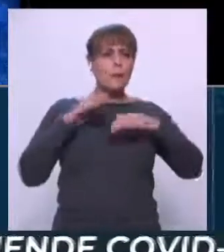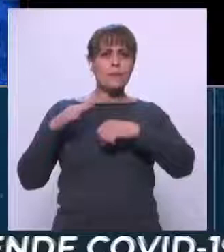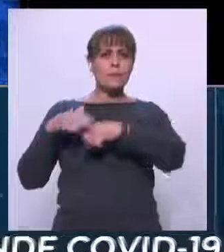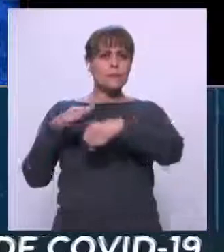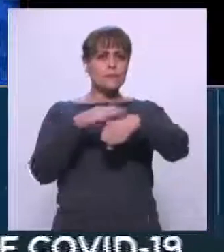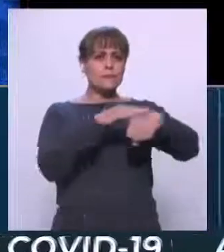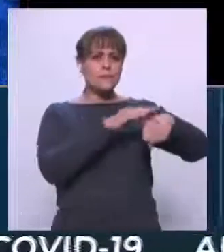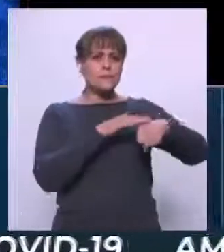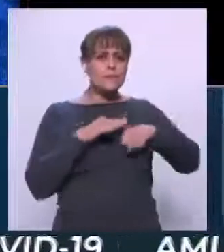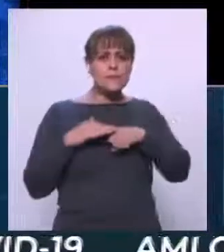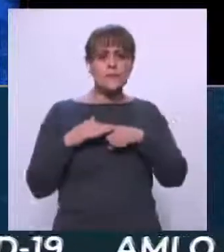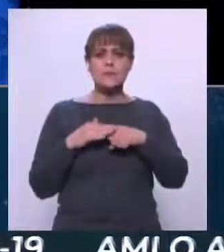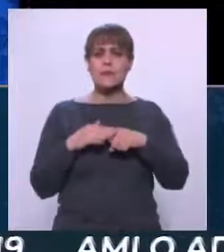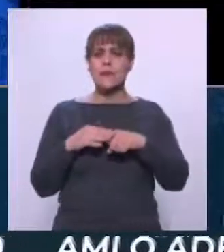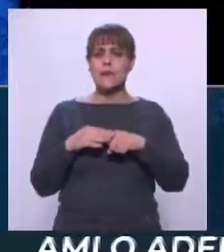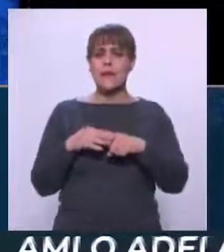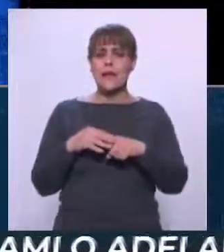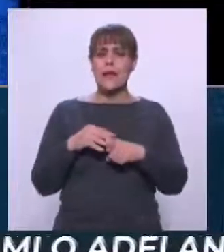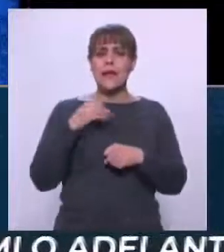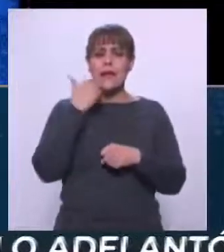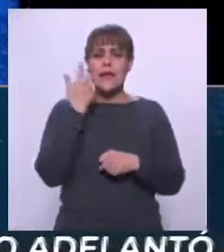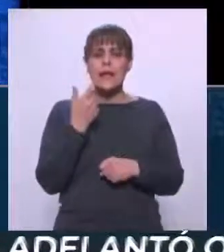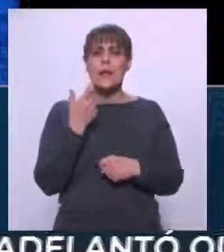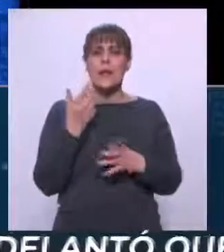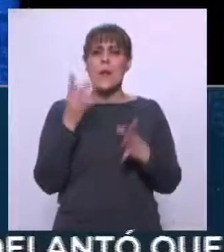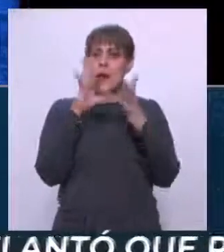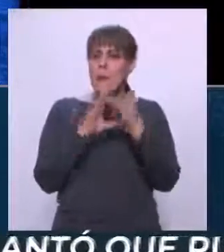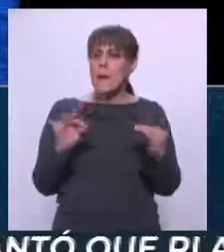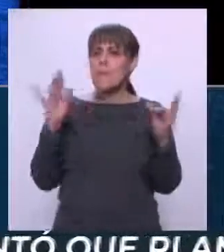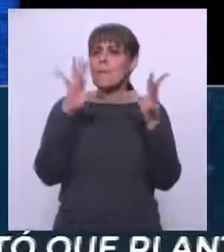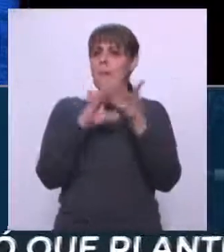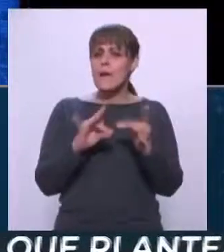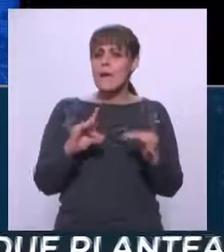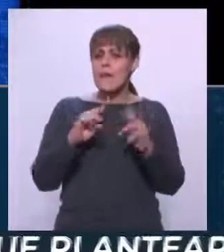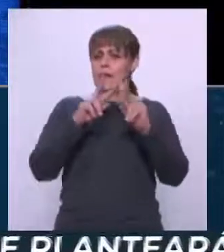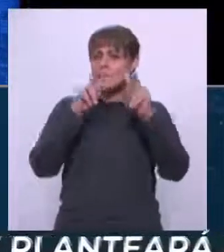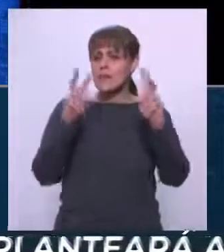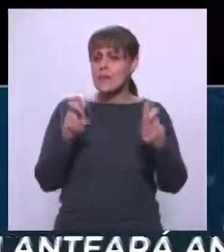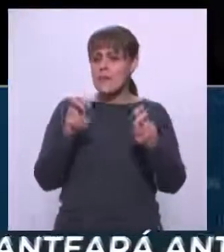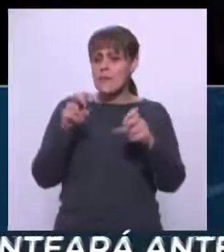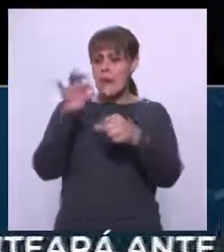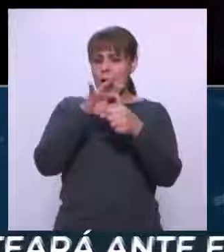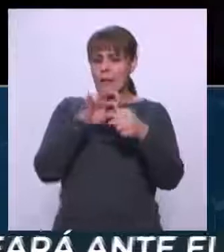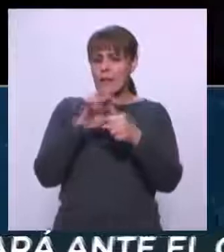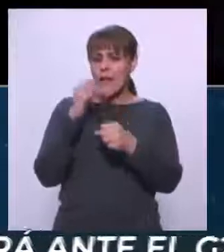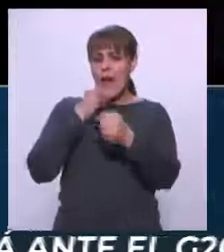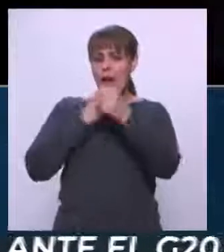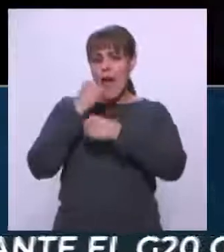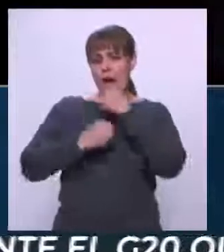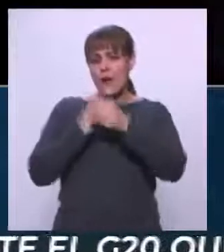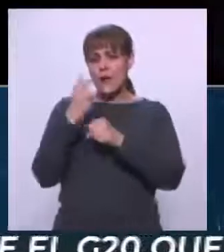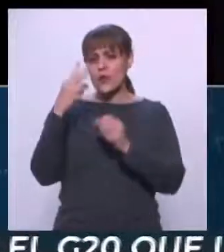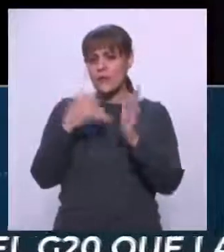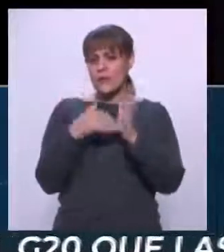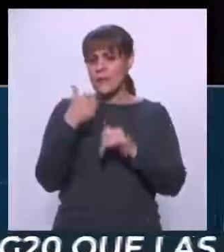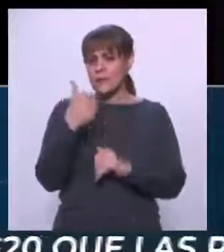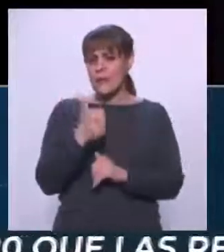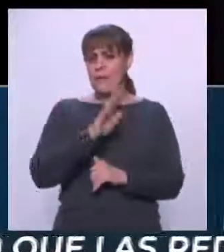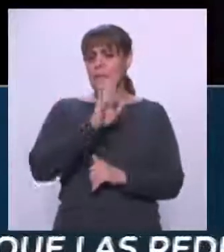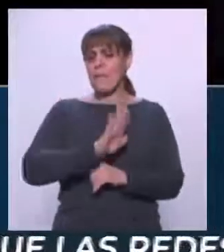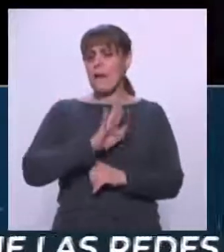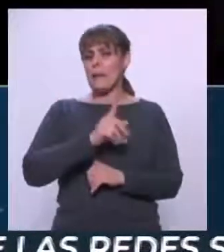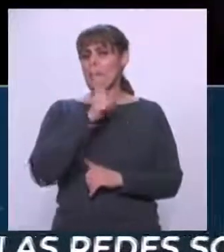o se quiere, hay intención de hablar del tema de las elecciones del 2006 como si fuera esto, un